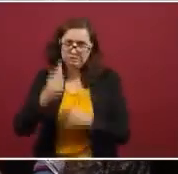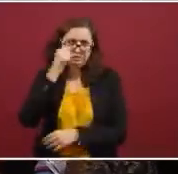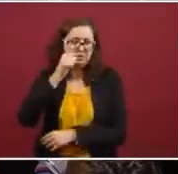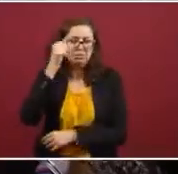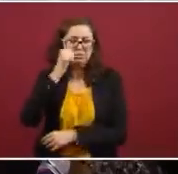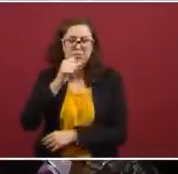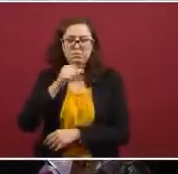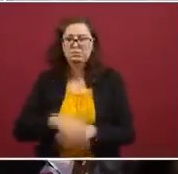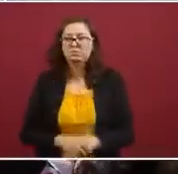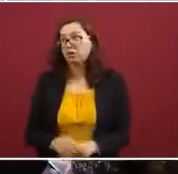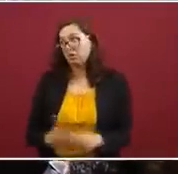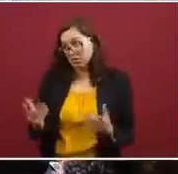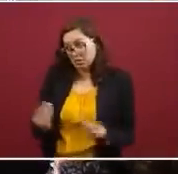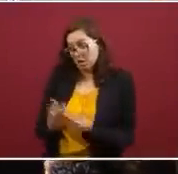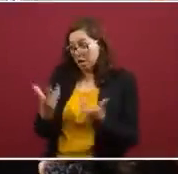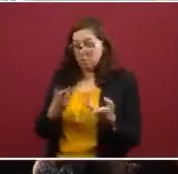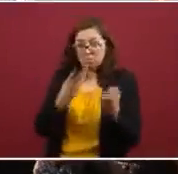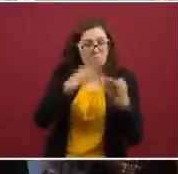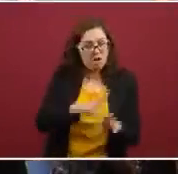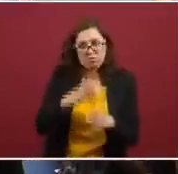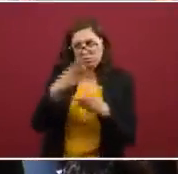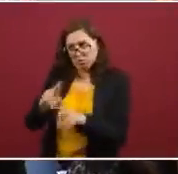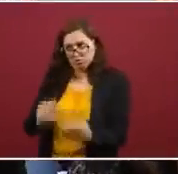Bueno, los bancos son bancos, ¿verdad?